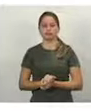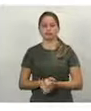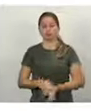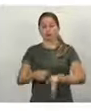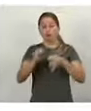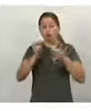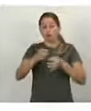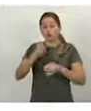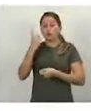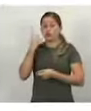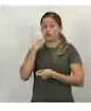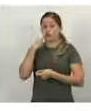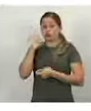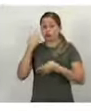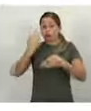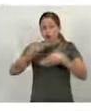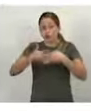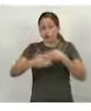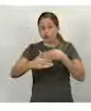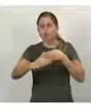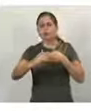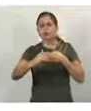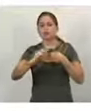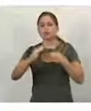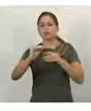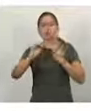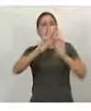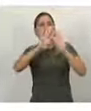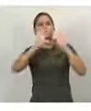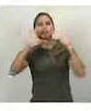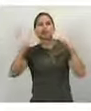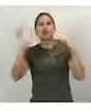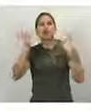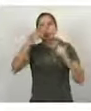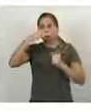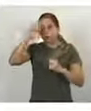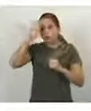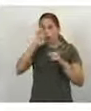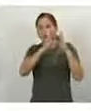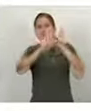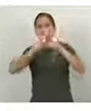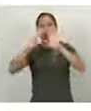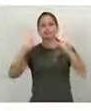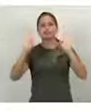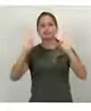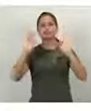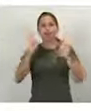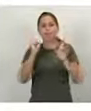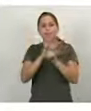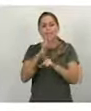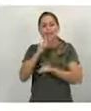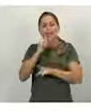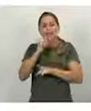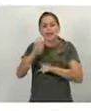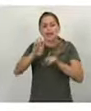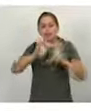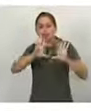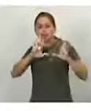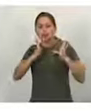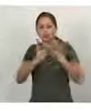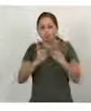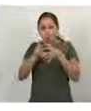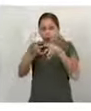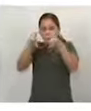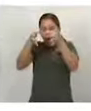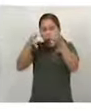cuando los años pasen y el cielo de la patria se despeje, se empezará a ver en toda su espantosa